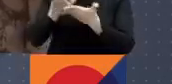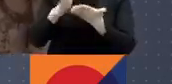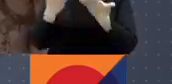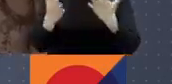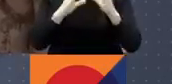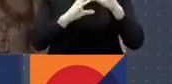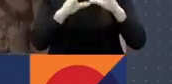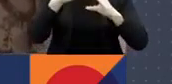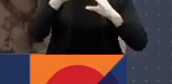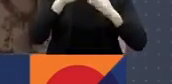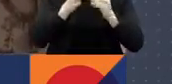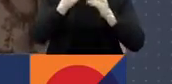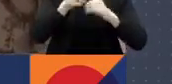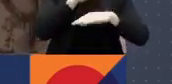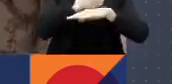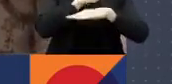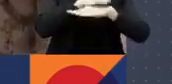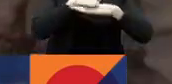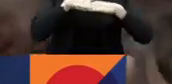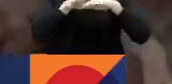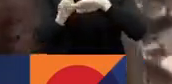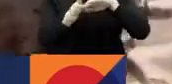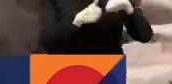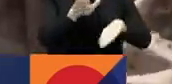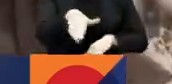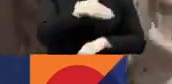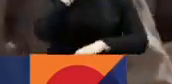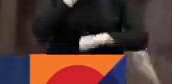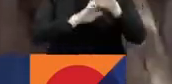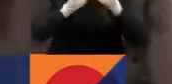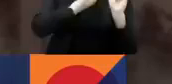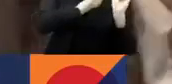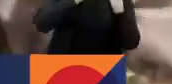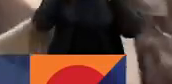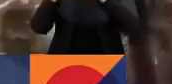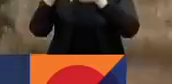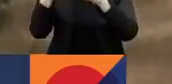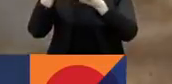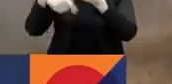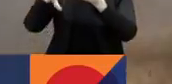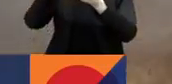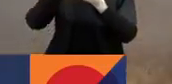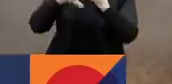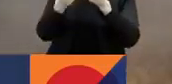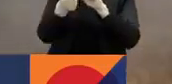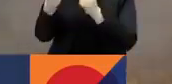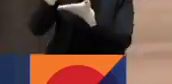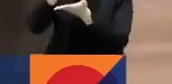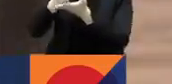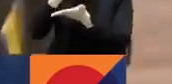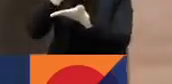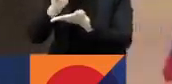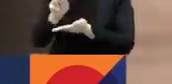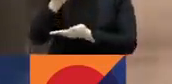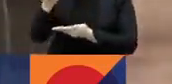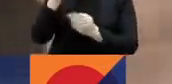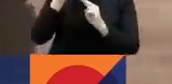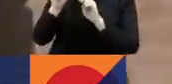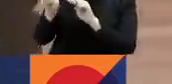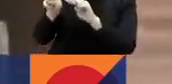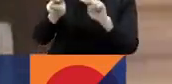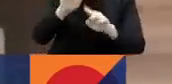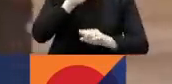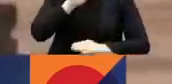Ministro de Defensa visitó la frontera con Venezuela en Buenavista, La Guajira. Pasó revista a las tropas y señaló que el país está preparado